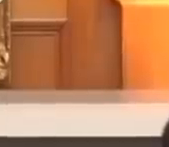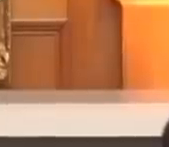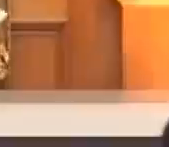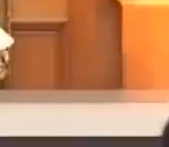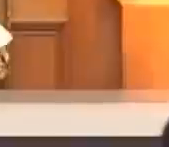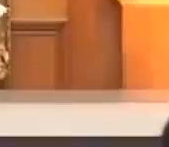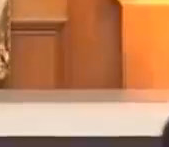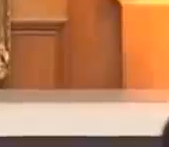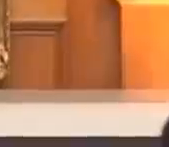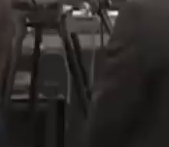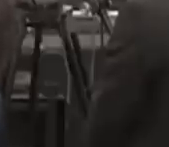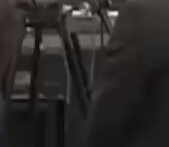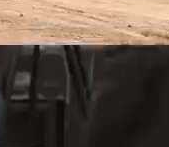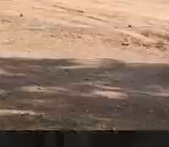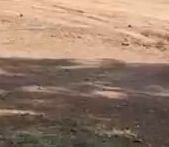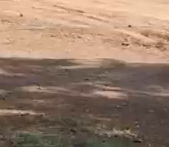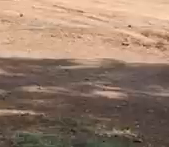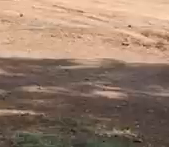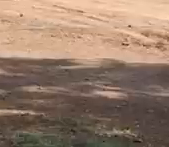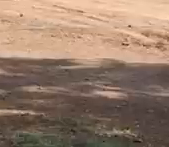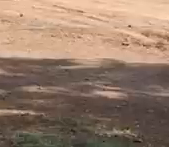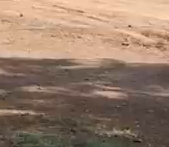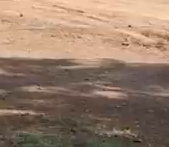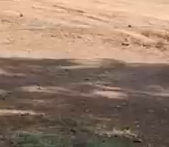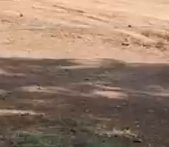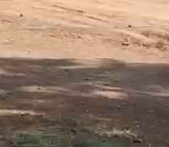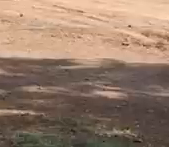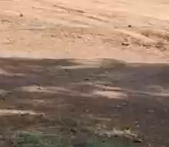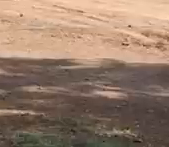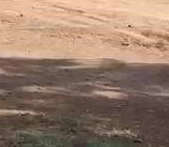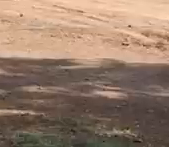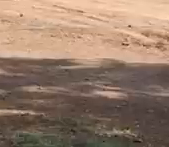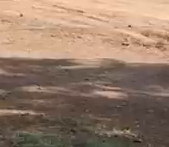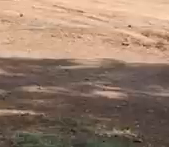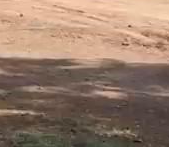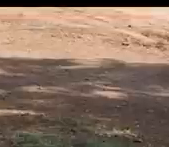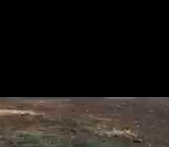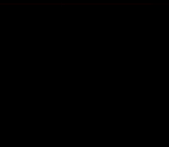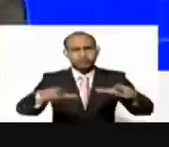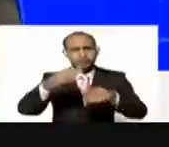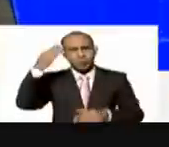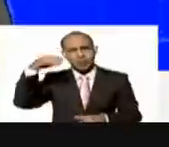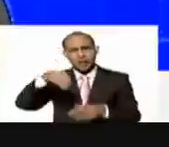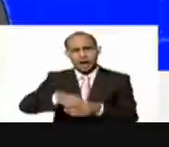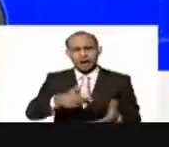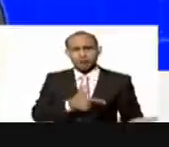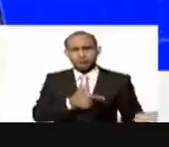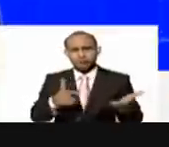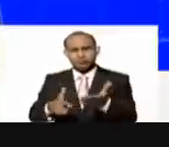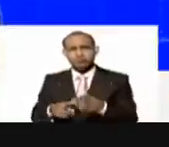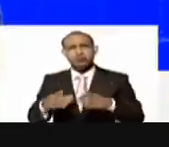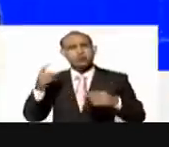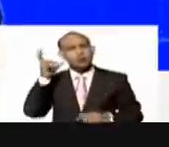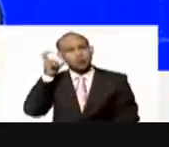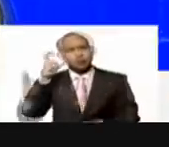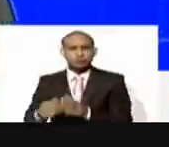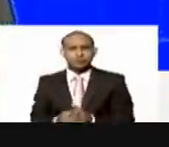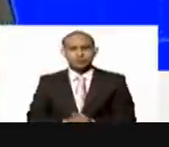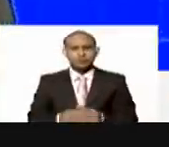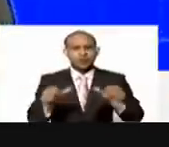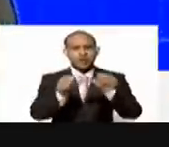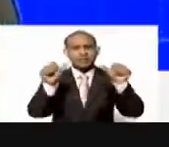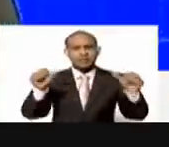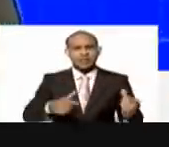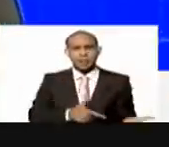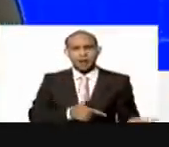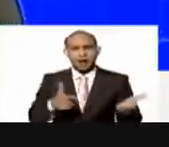dictadura venezolana que ejerce sobre los grupos armados que hay en el territorio colombiano, y habla del ELN. Oído con toda la estructura del sistema